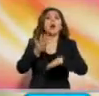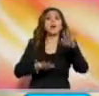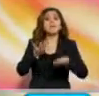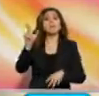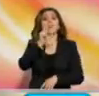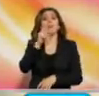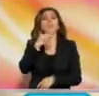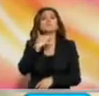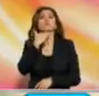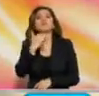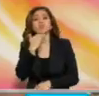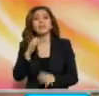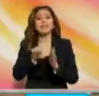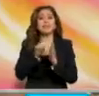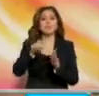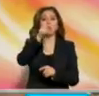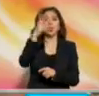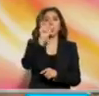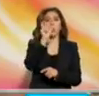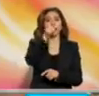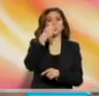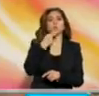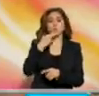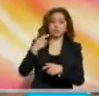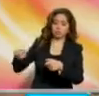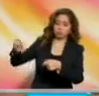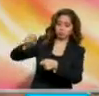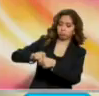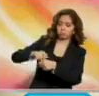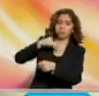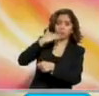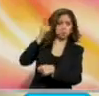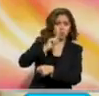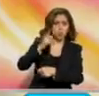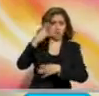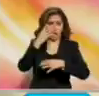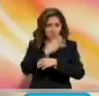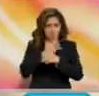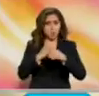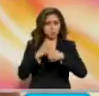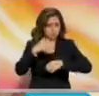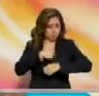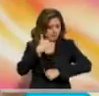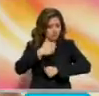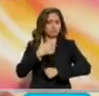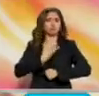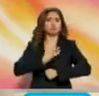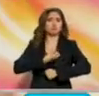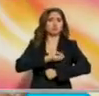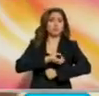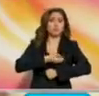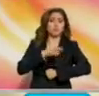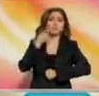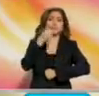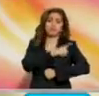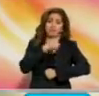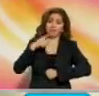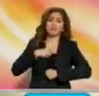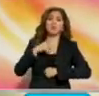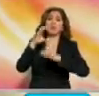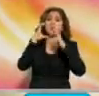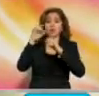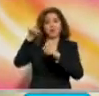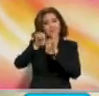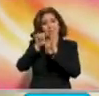darse en una manipulación. No Claro. necesariamente va a estar contaminada porque hay Claro. muchos instrumentos para hacerlo, pero se tiene que tener cuidado con la calidad del